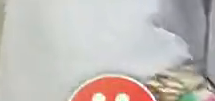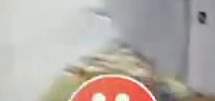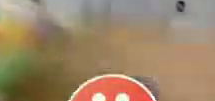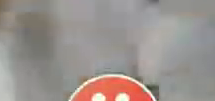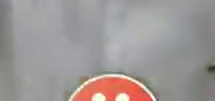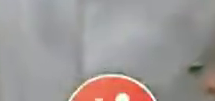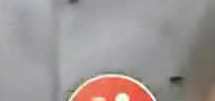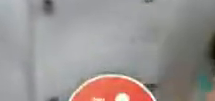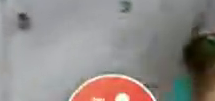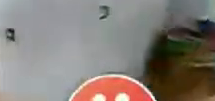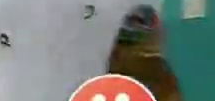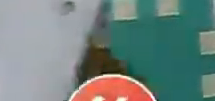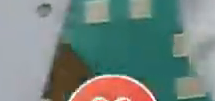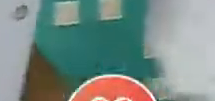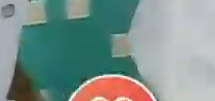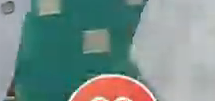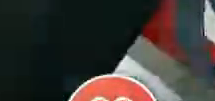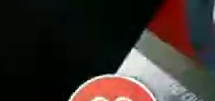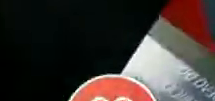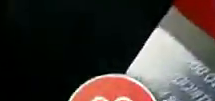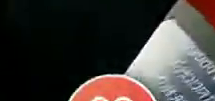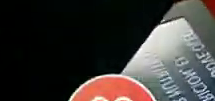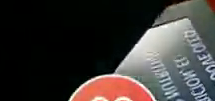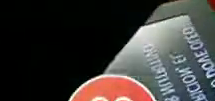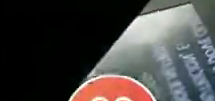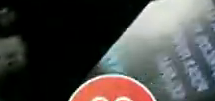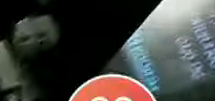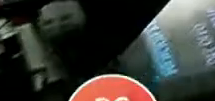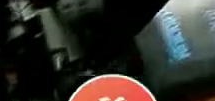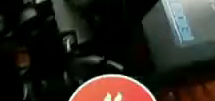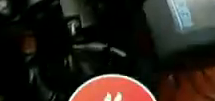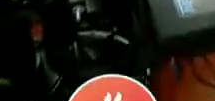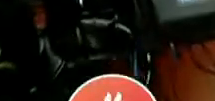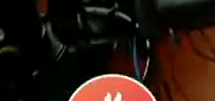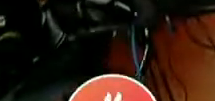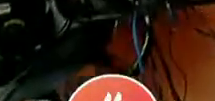toma. Huele Lachi. Ahí está todo. Bueno, huele Leo. Bueno,